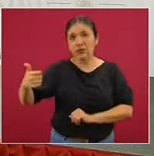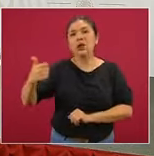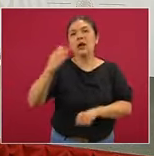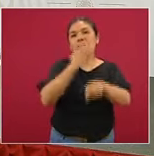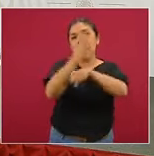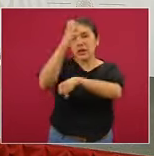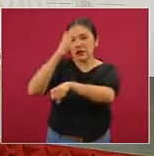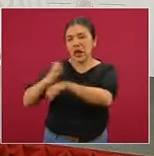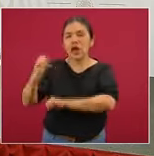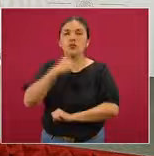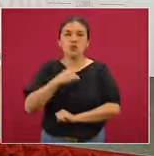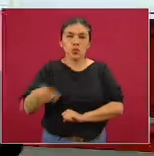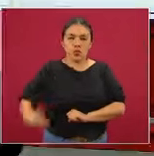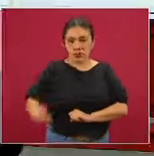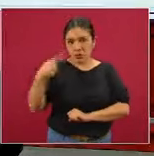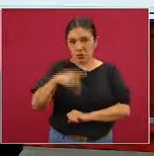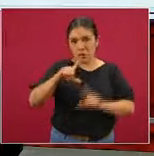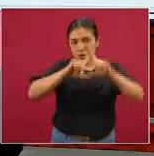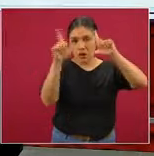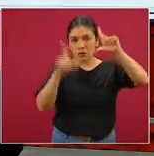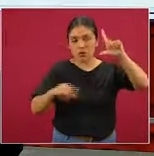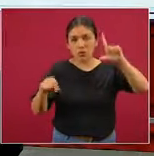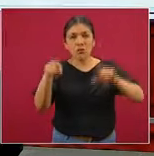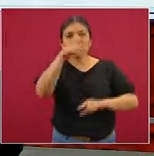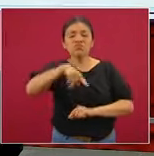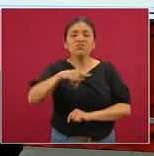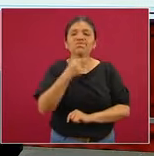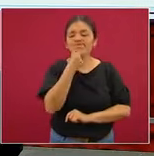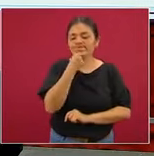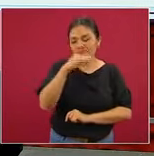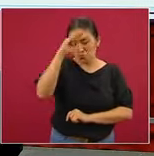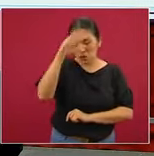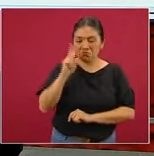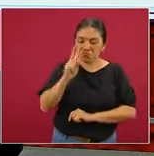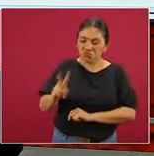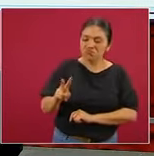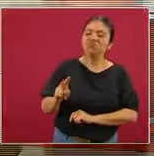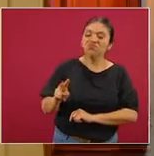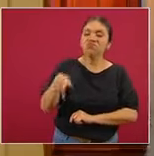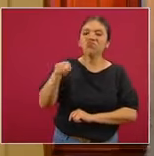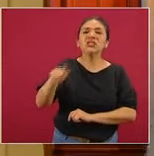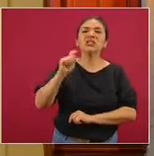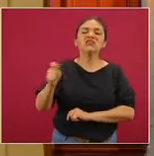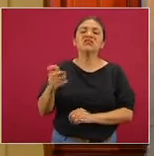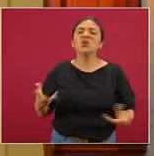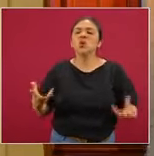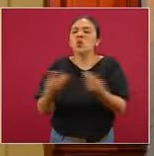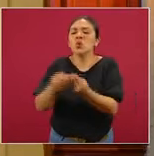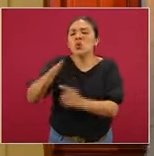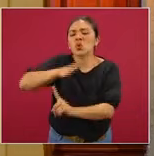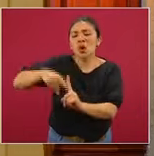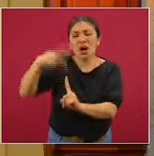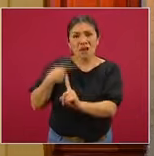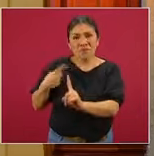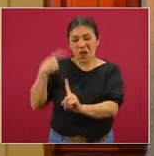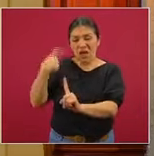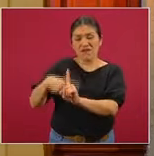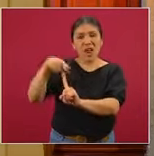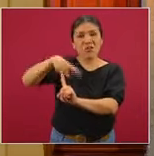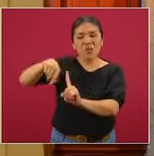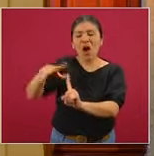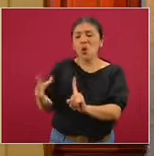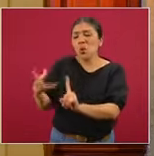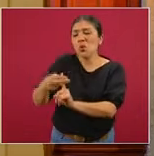uno de los estados de la República, puede asignarle la clasificación de asociación epidemiológica y así entonces